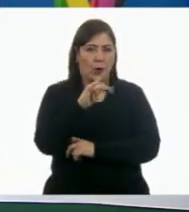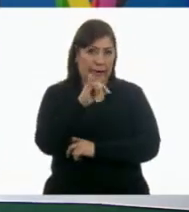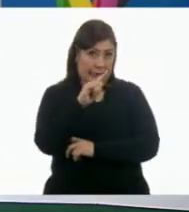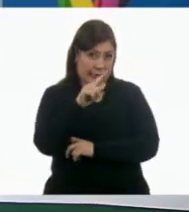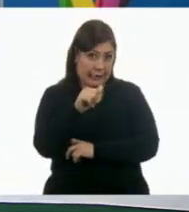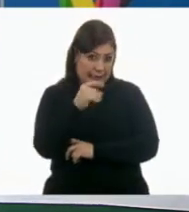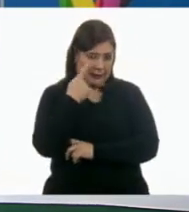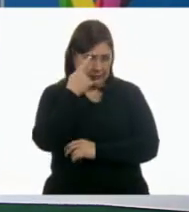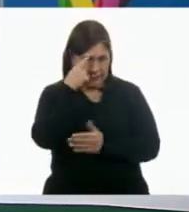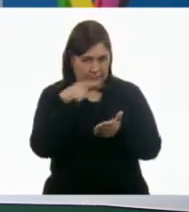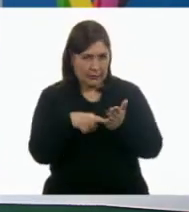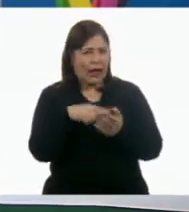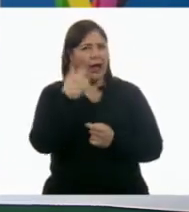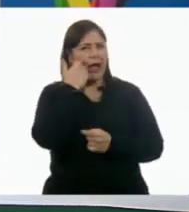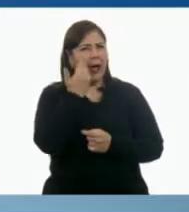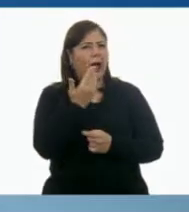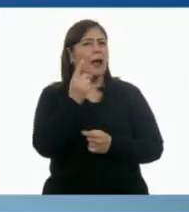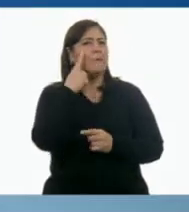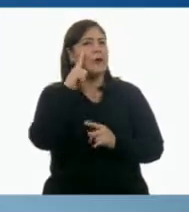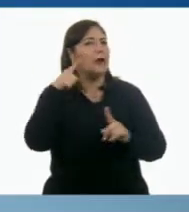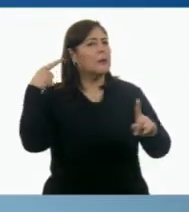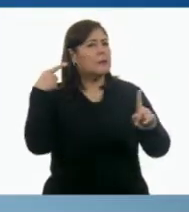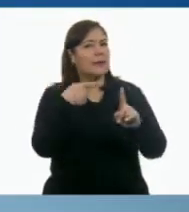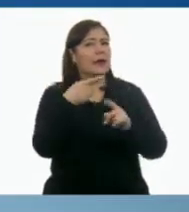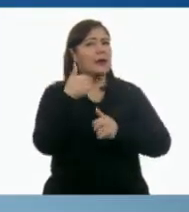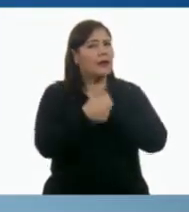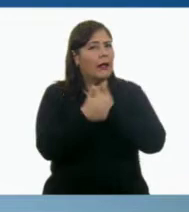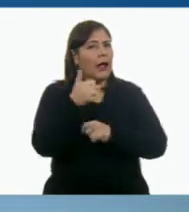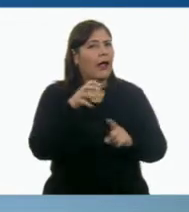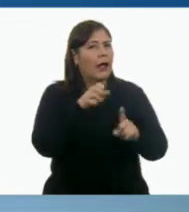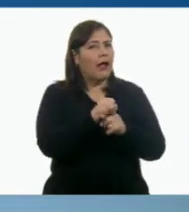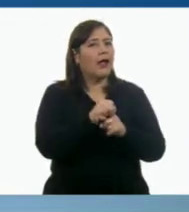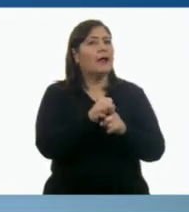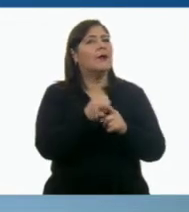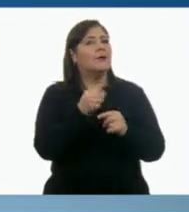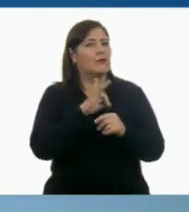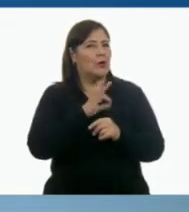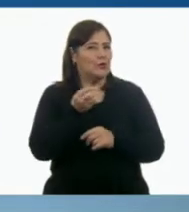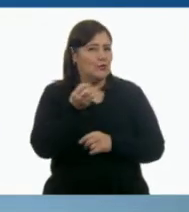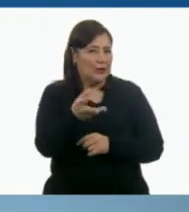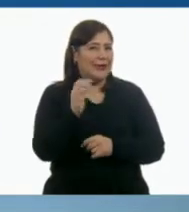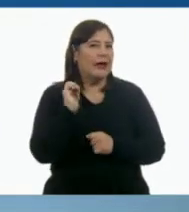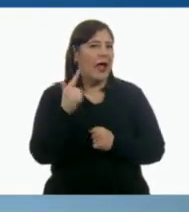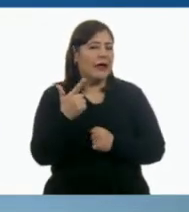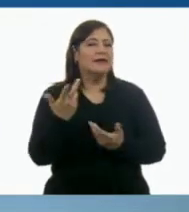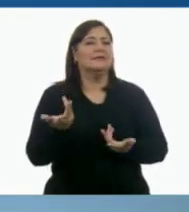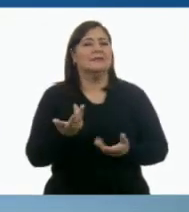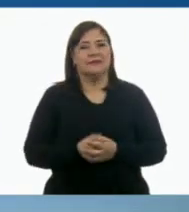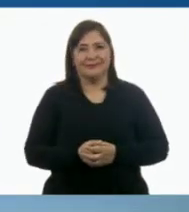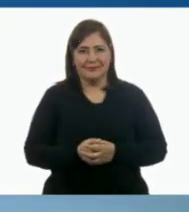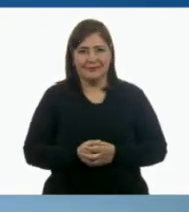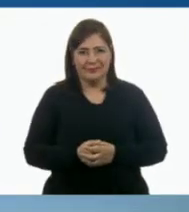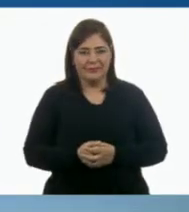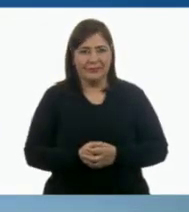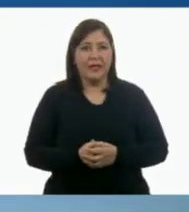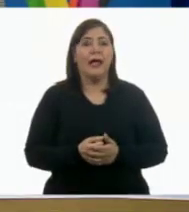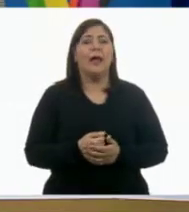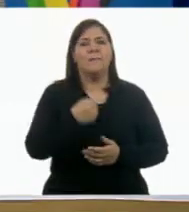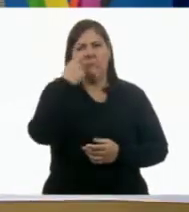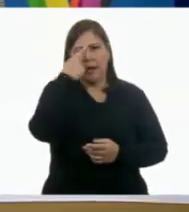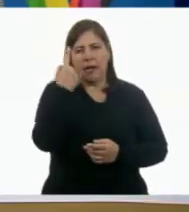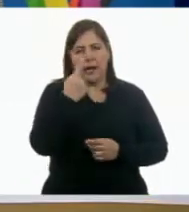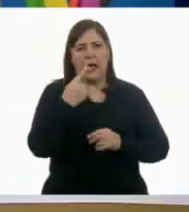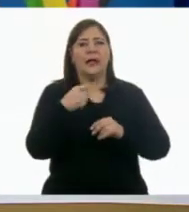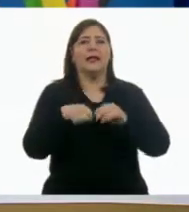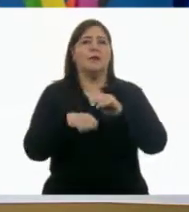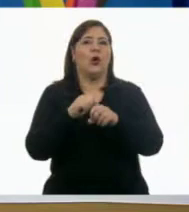a ver, que nos quiere poner un reto, que nos manda un reto, ay, sí, un reto. Vamos a ver, un reto que va a ser para Ton y